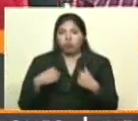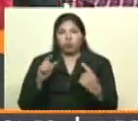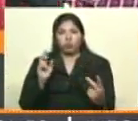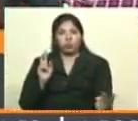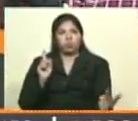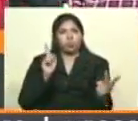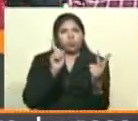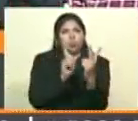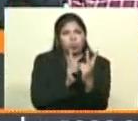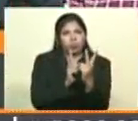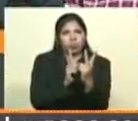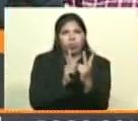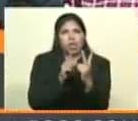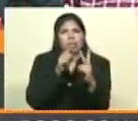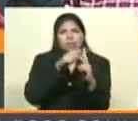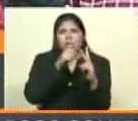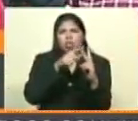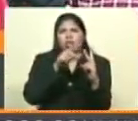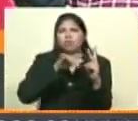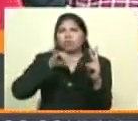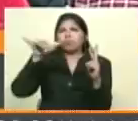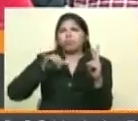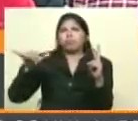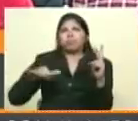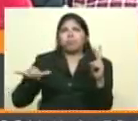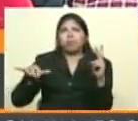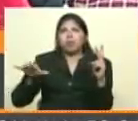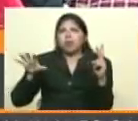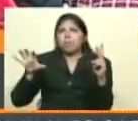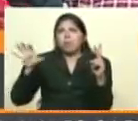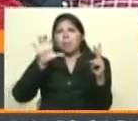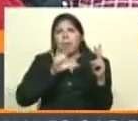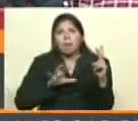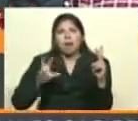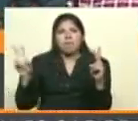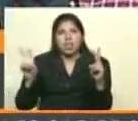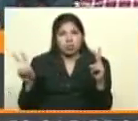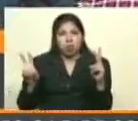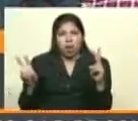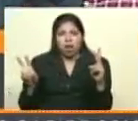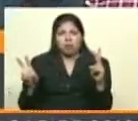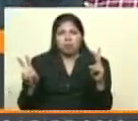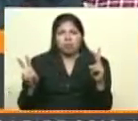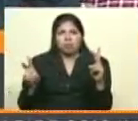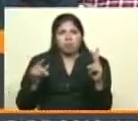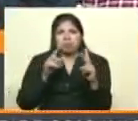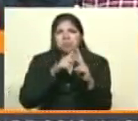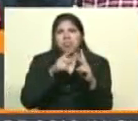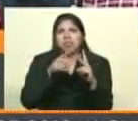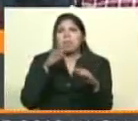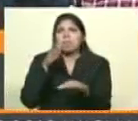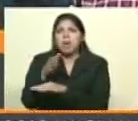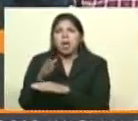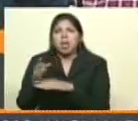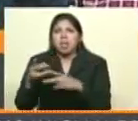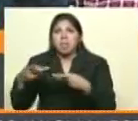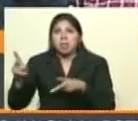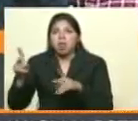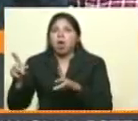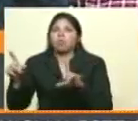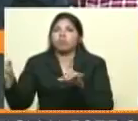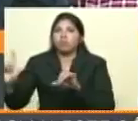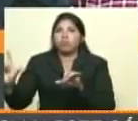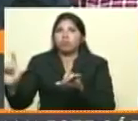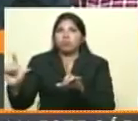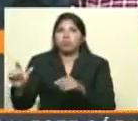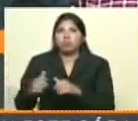Ellos andan recorriendo el país. Andan en programas de televisión. Andan por ahí, pues. Yo sé que Henry Falcón ya